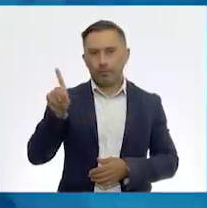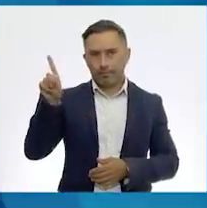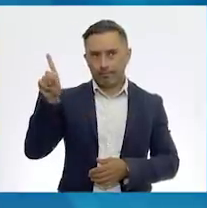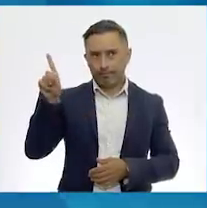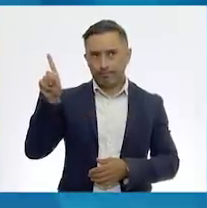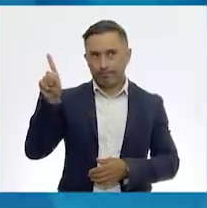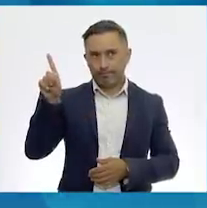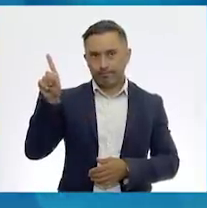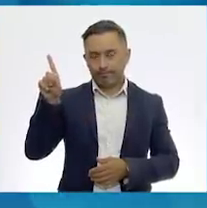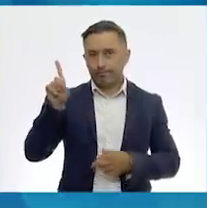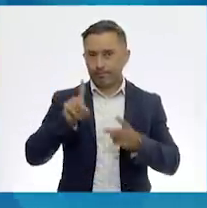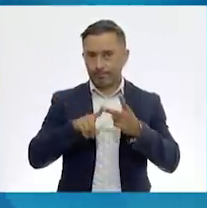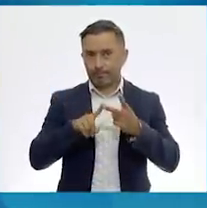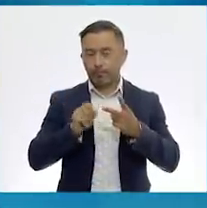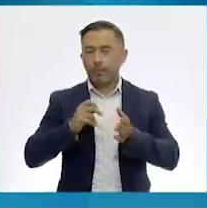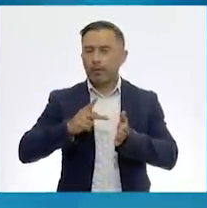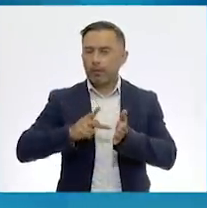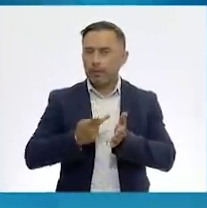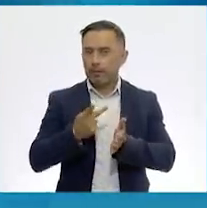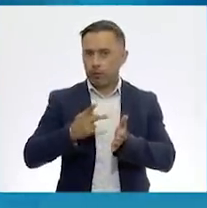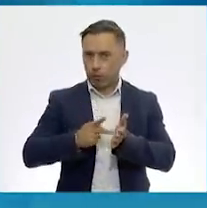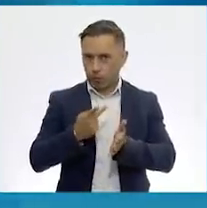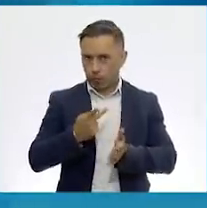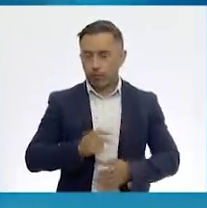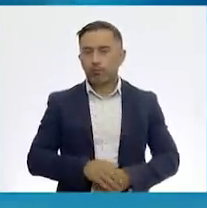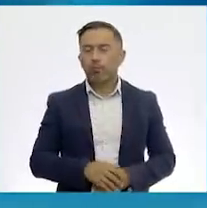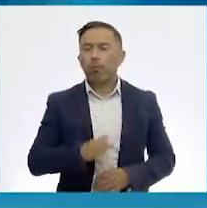rápido estos elementos.